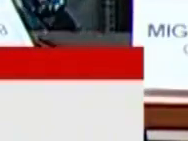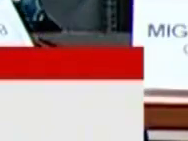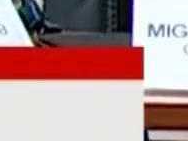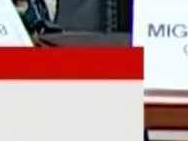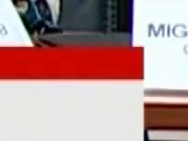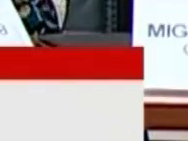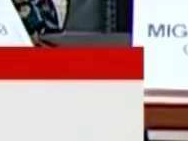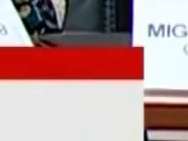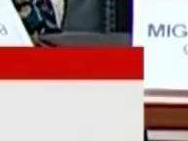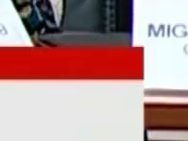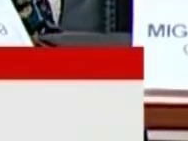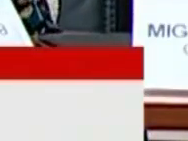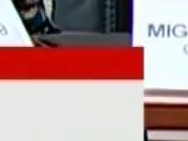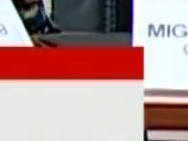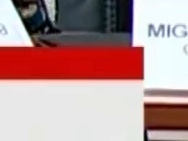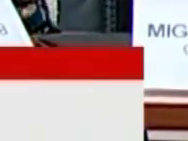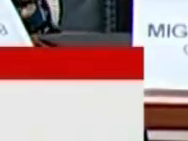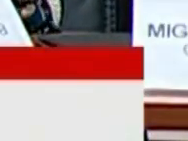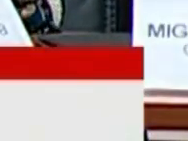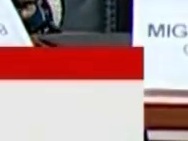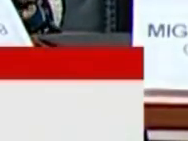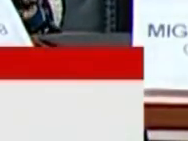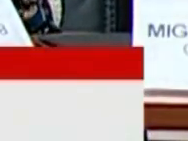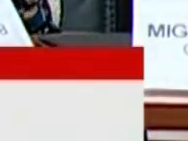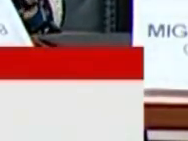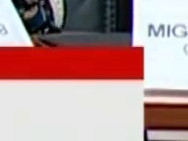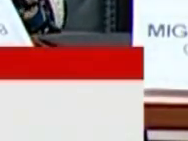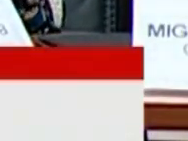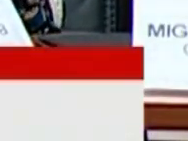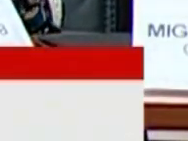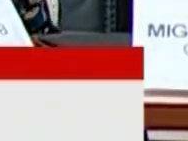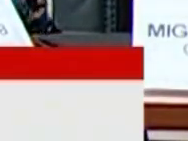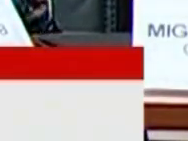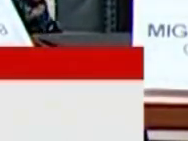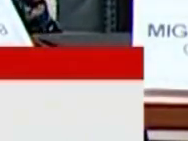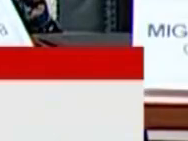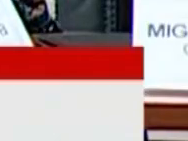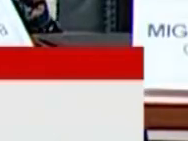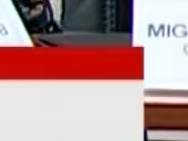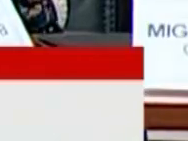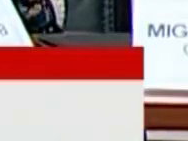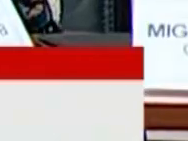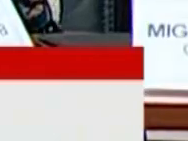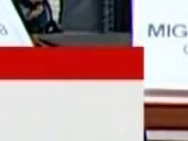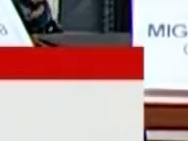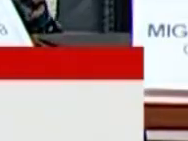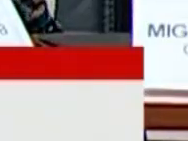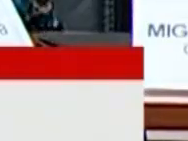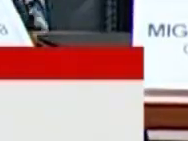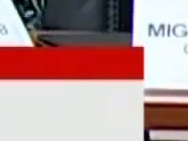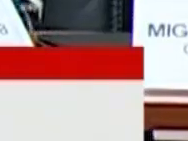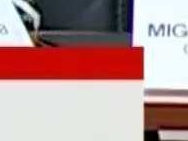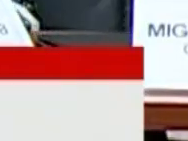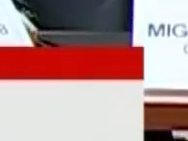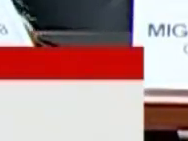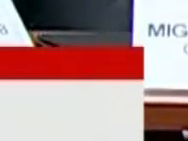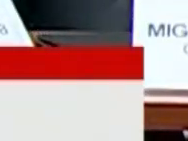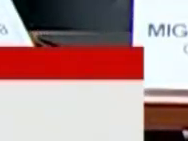solo sumarme al pedido del congresista Torres en materia de los convenios que hasta ahora Santa Mónica no nos ha entregado.